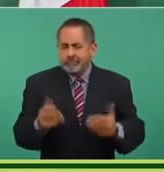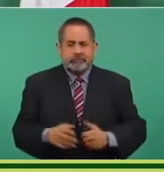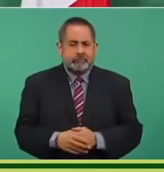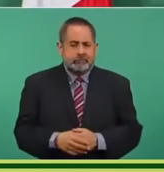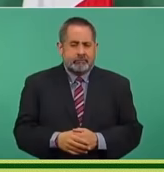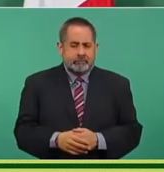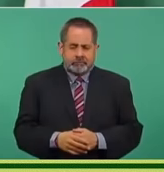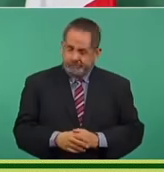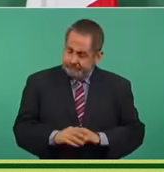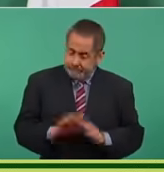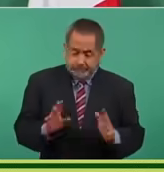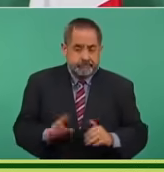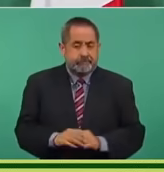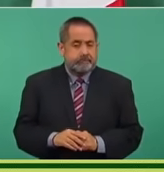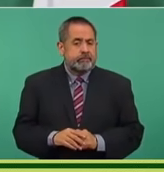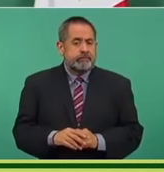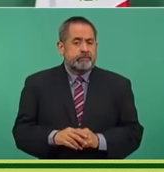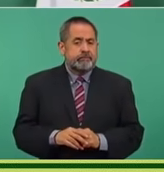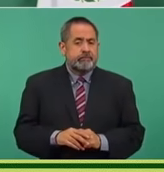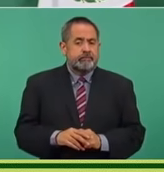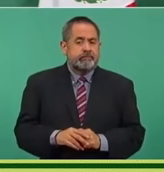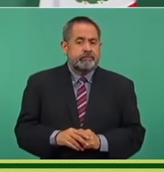vamos a